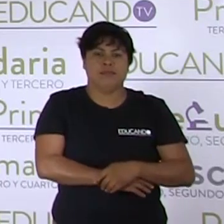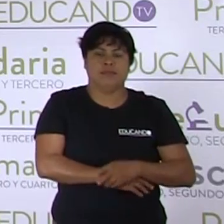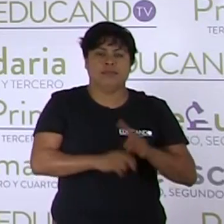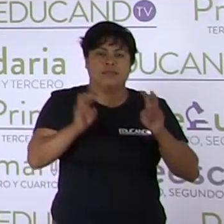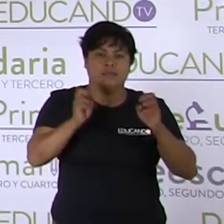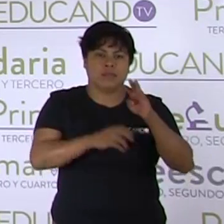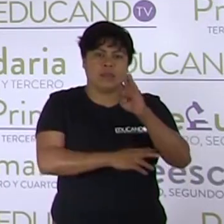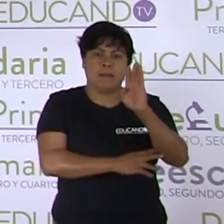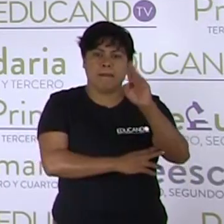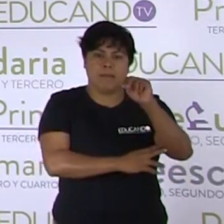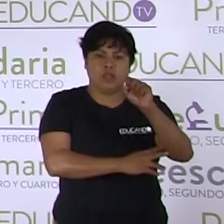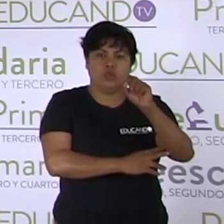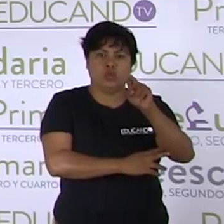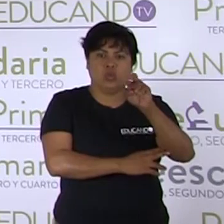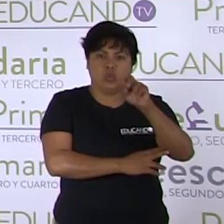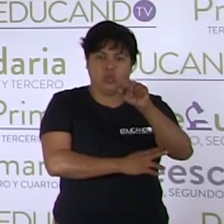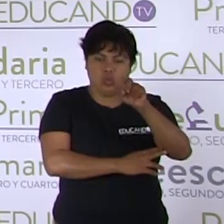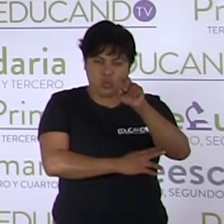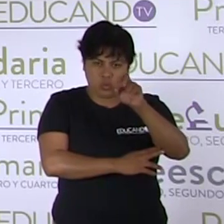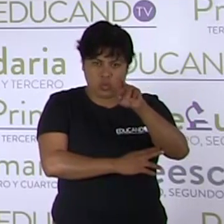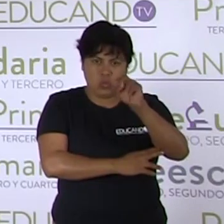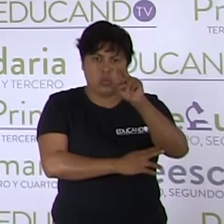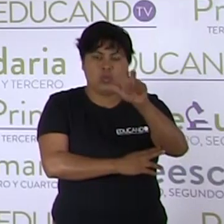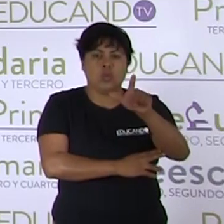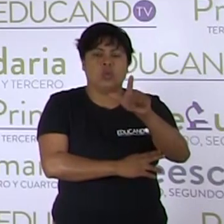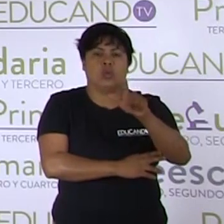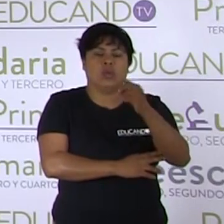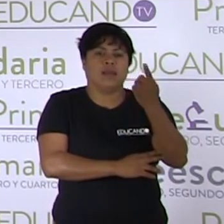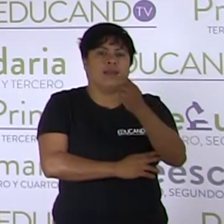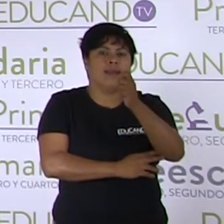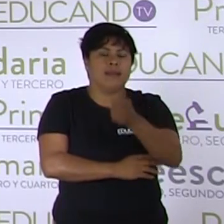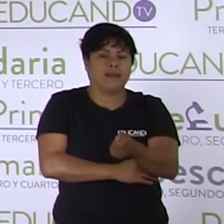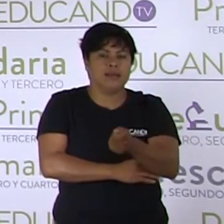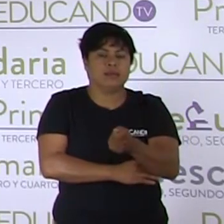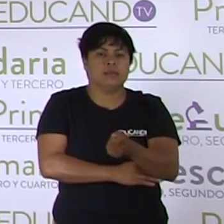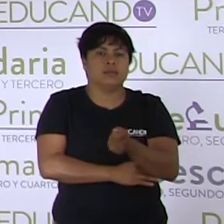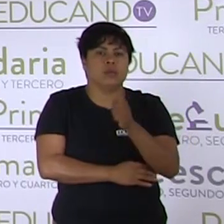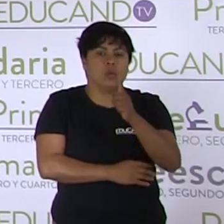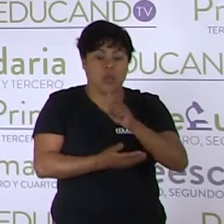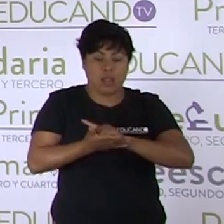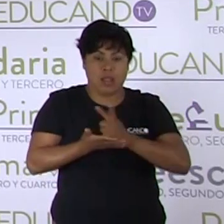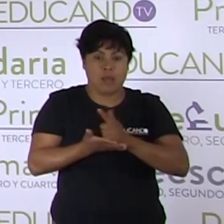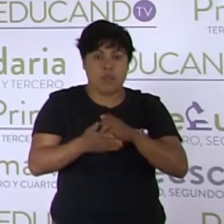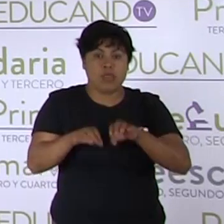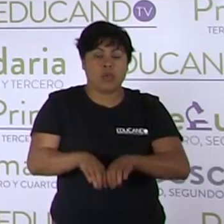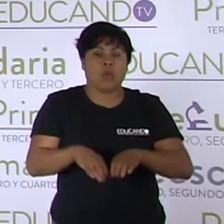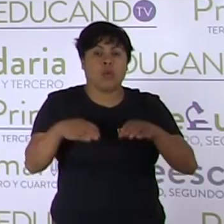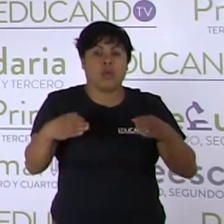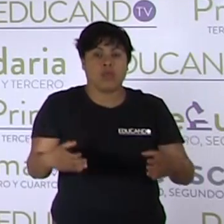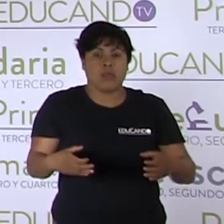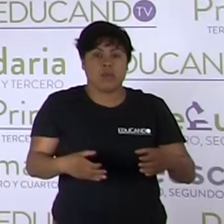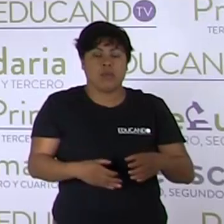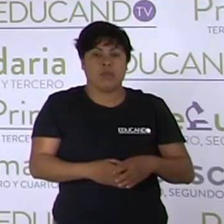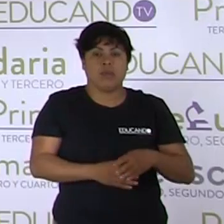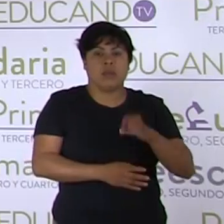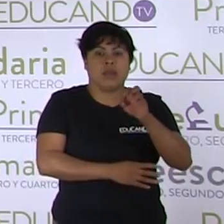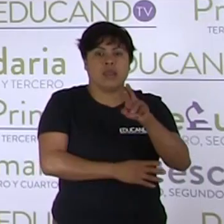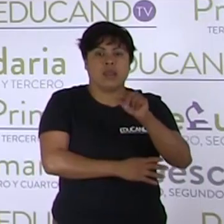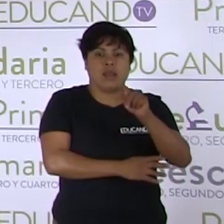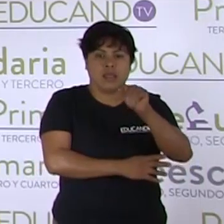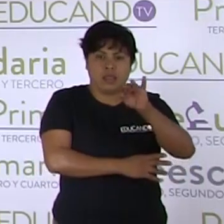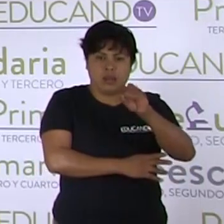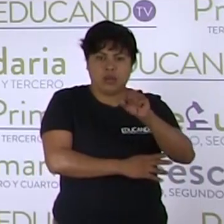de Benzulul, que es un libro de cuentos de Heraclio